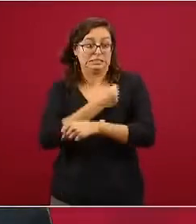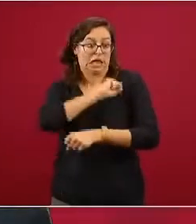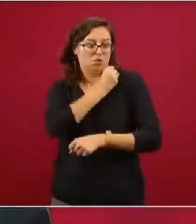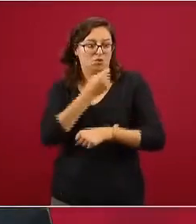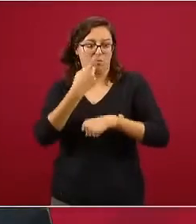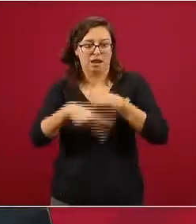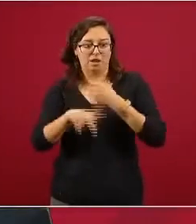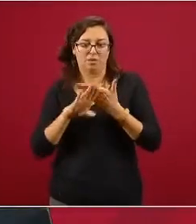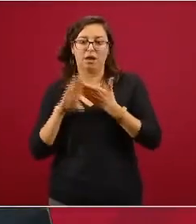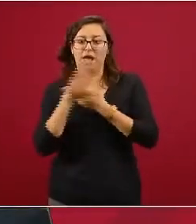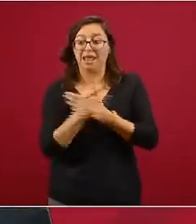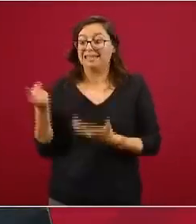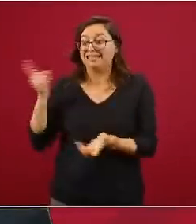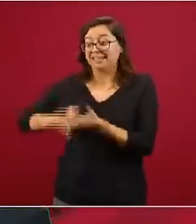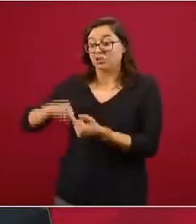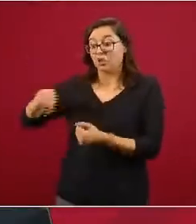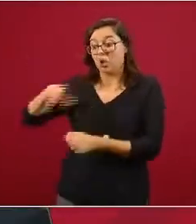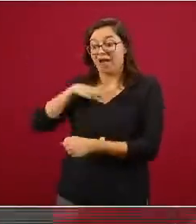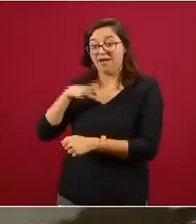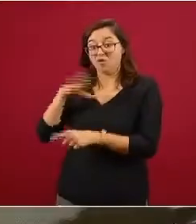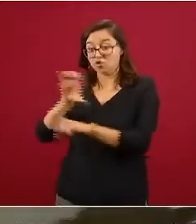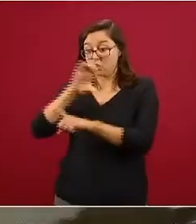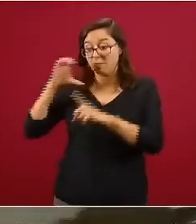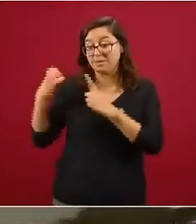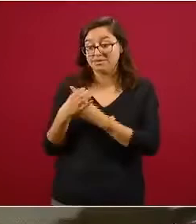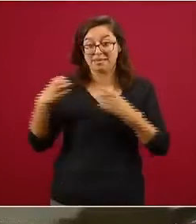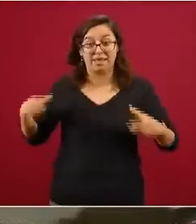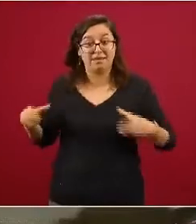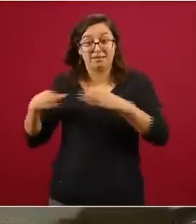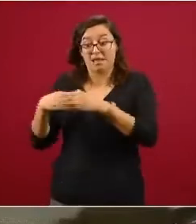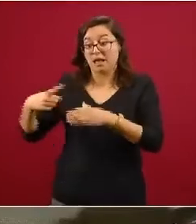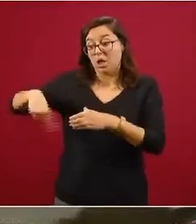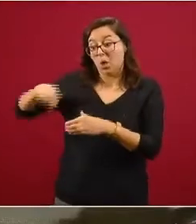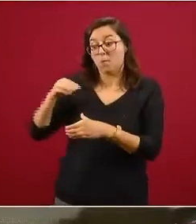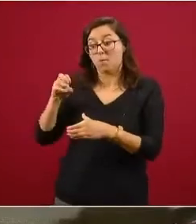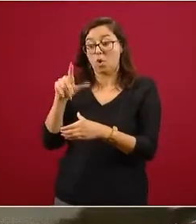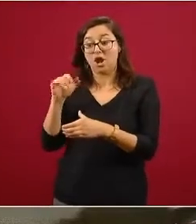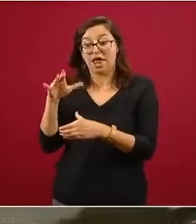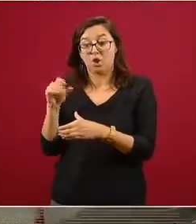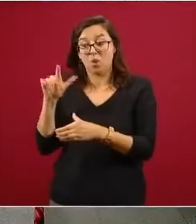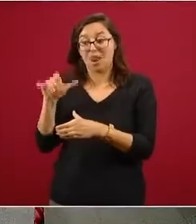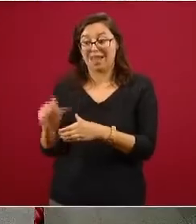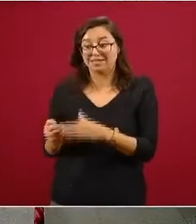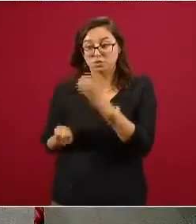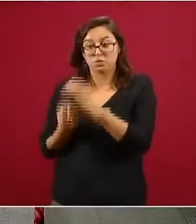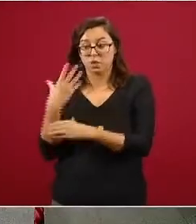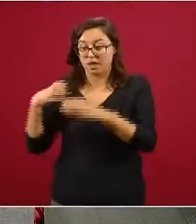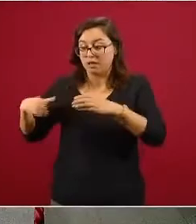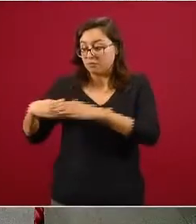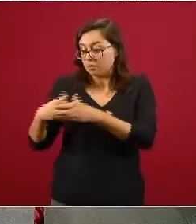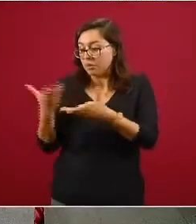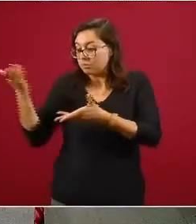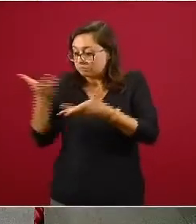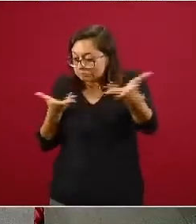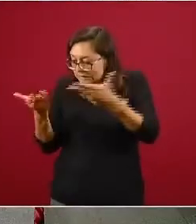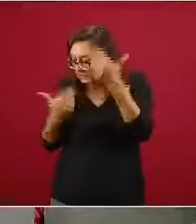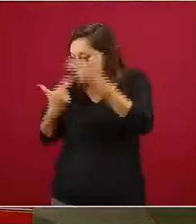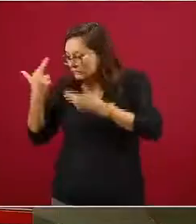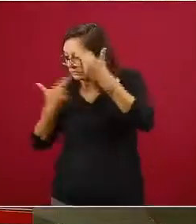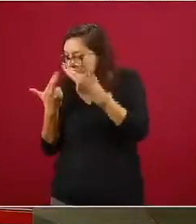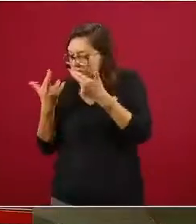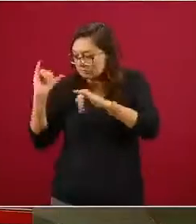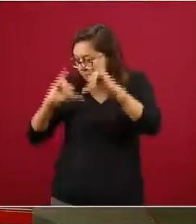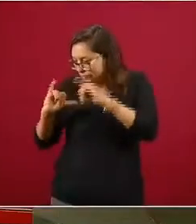Comité de Moléculas Nuevas, que reúne personas expertas que revisan la evidencia científica. Si